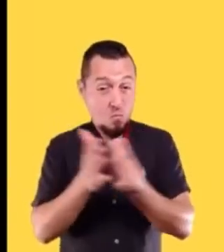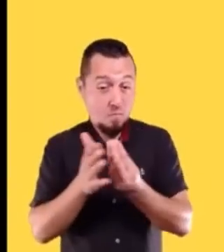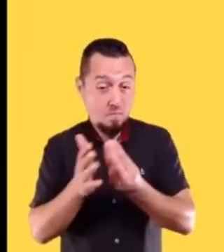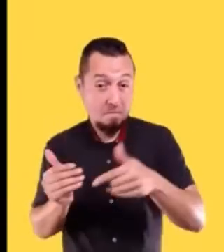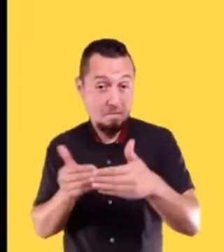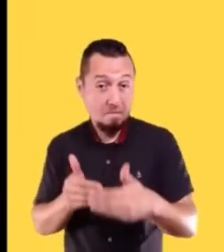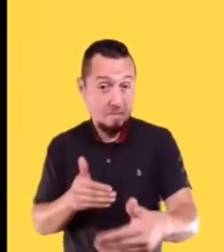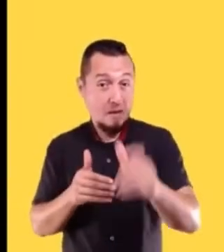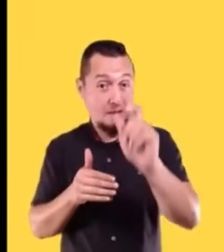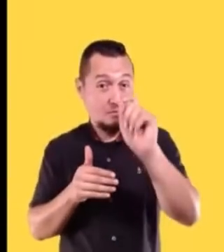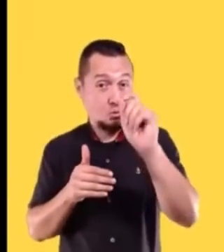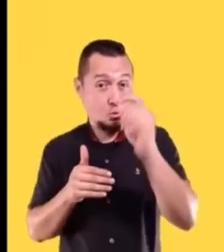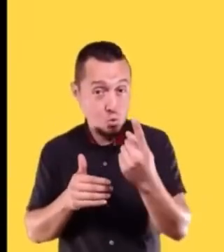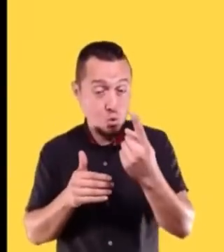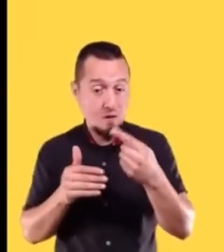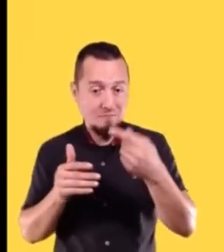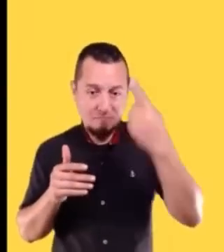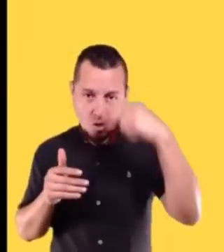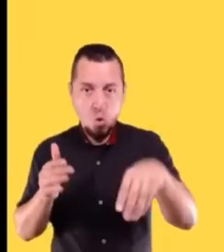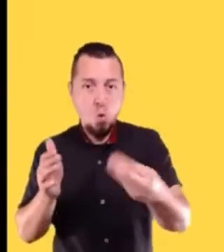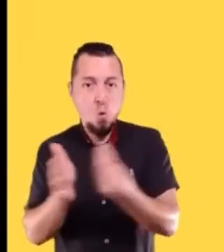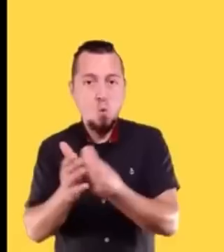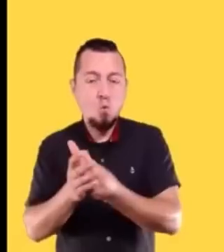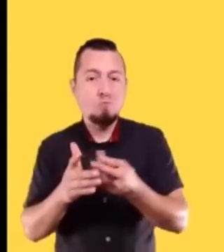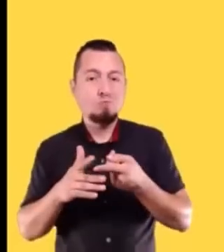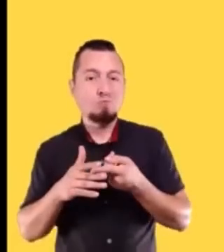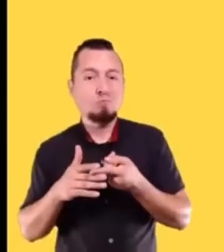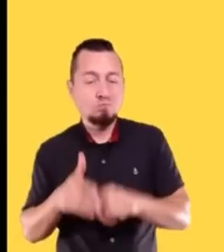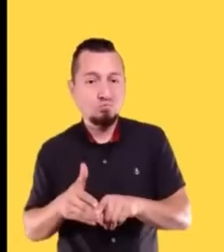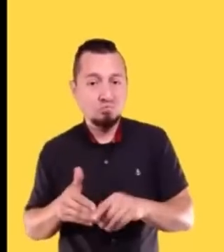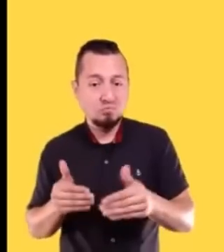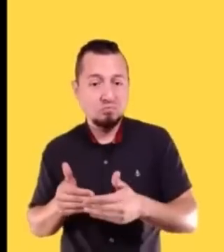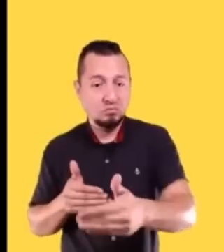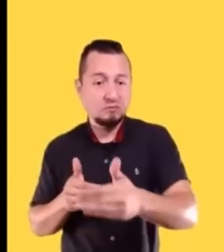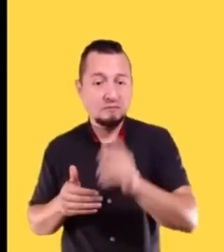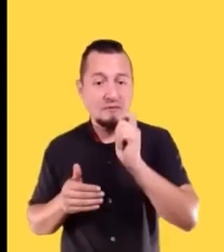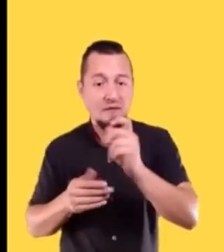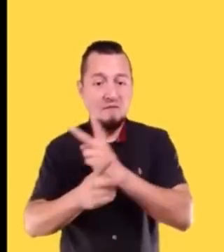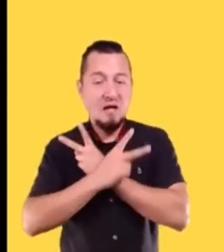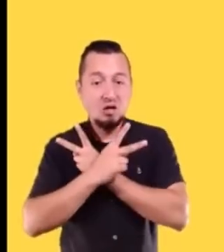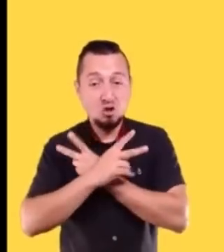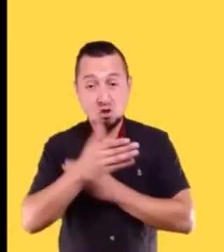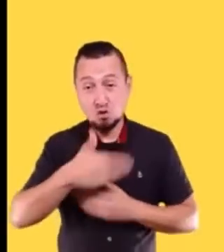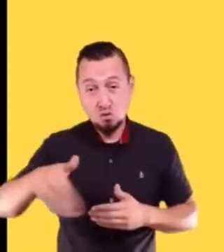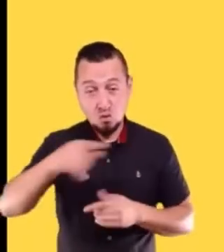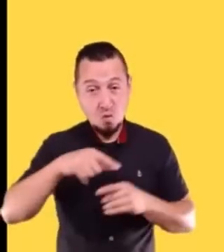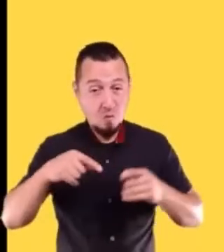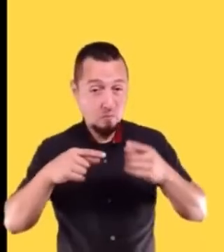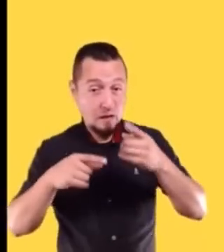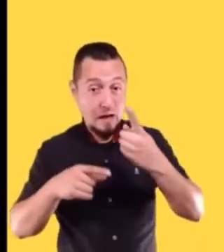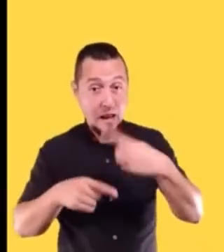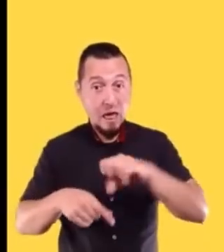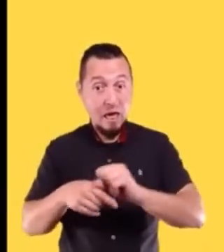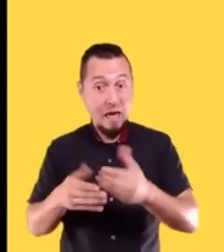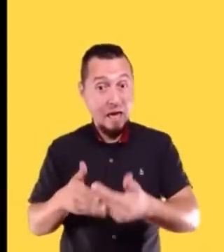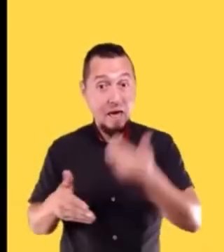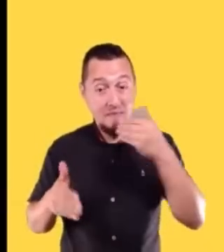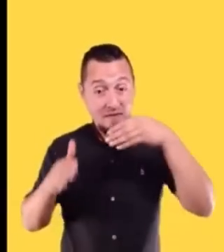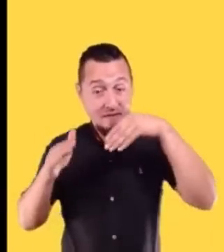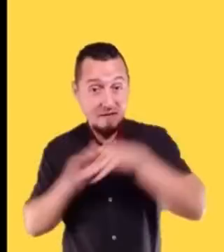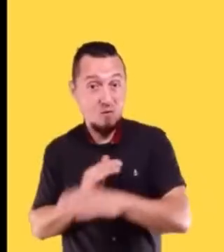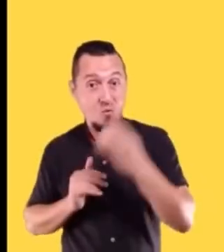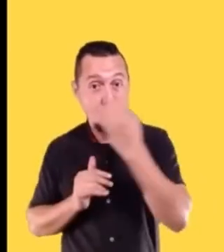estamos preparados con los ejercicios que van a estar haciendo toda una semana los maestros antes de comenzar el ciclo escolar, cuando recibimos el